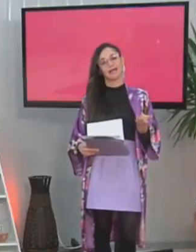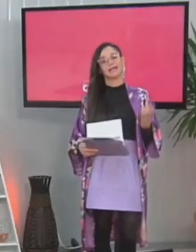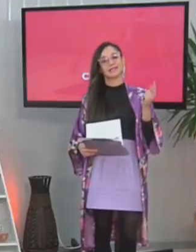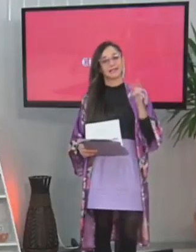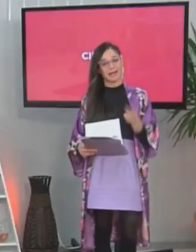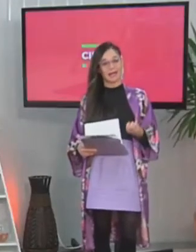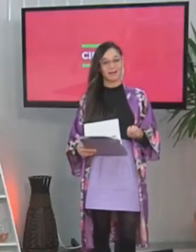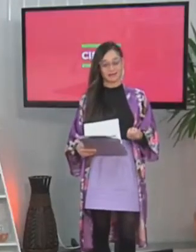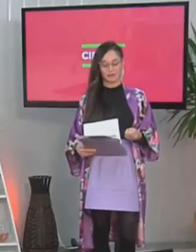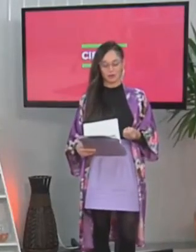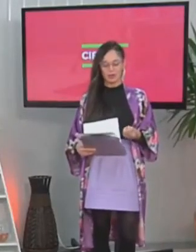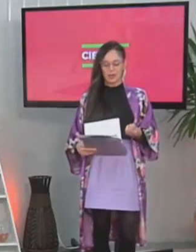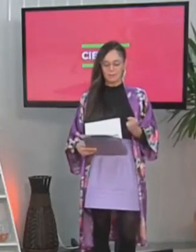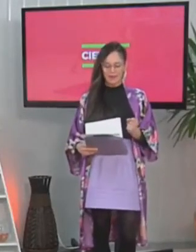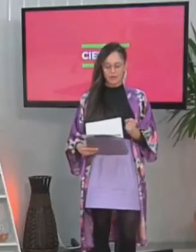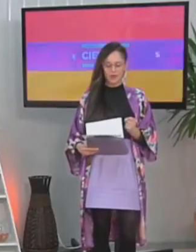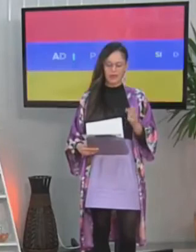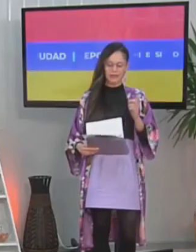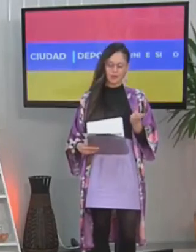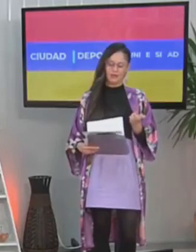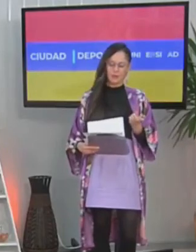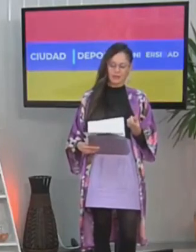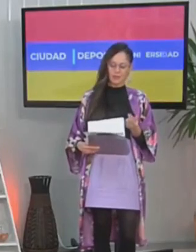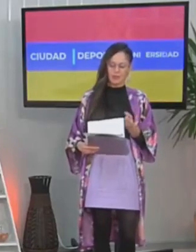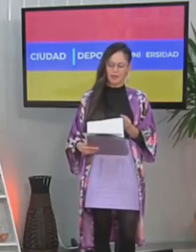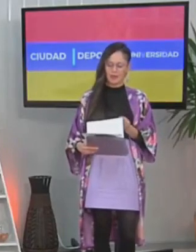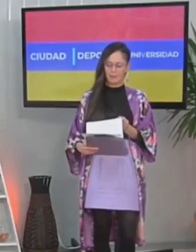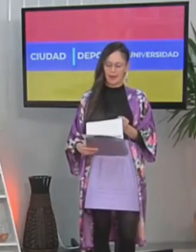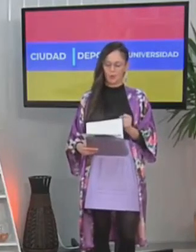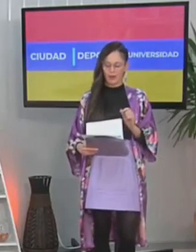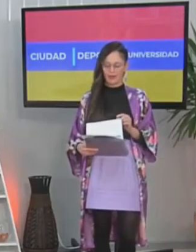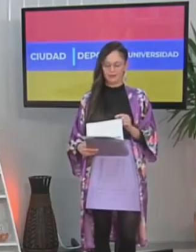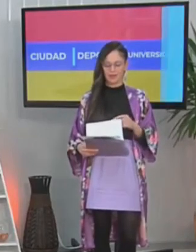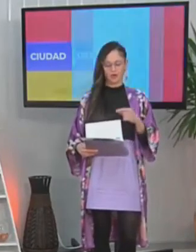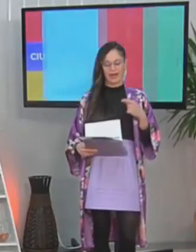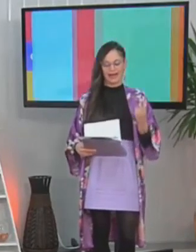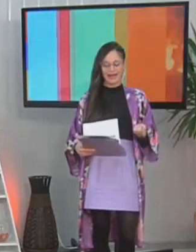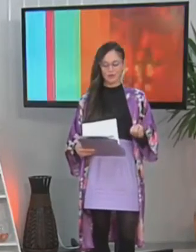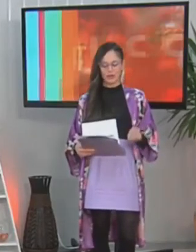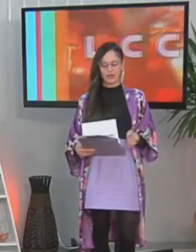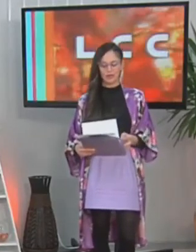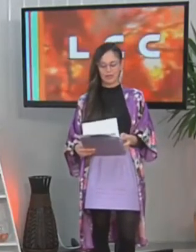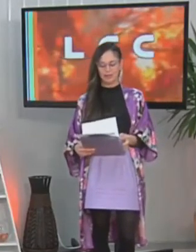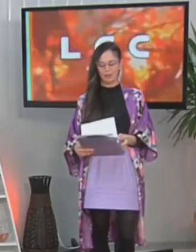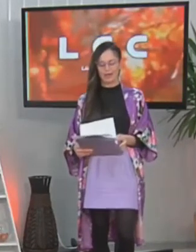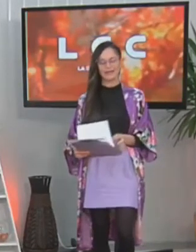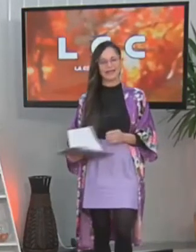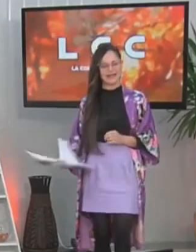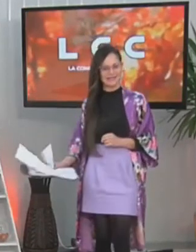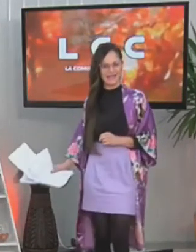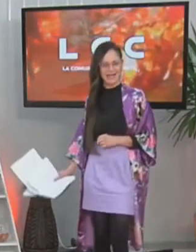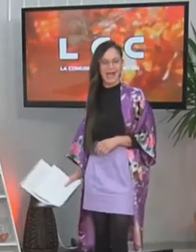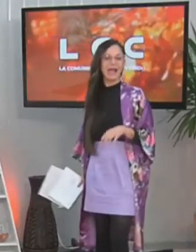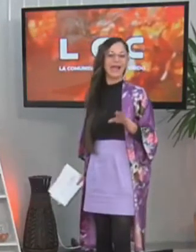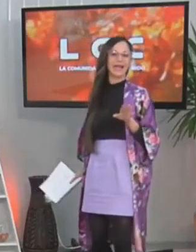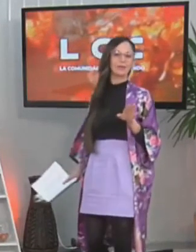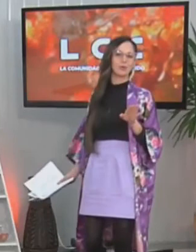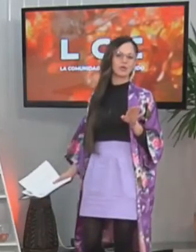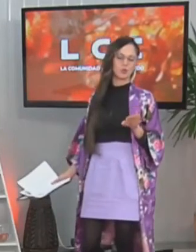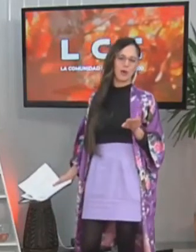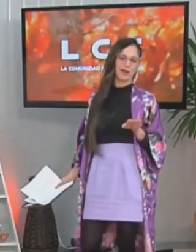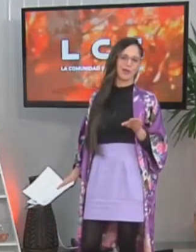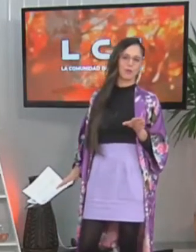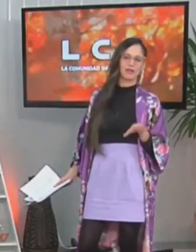todavía se está grabando, pero el actor que interpreta el papel de Mike Weller dejó caer a sus seguidores que podría estrenarse